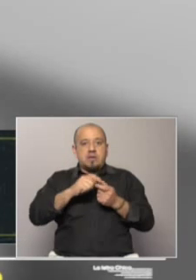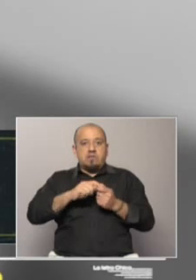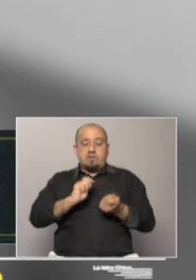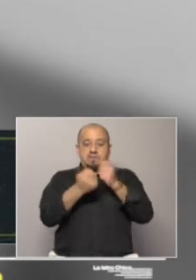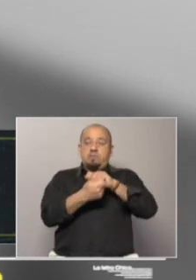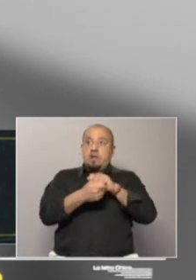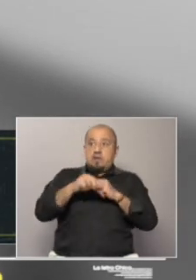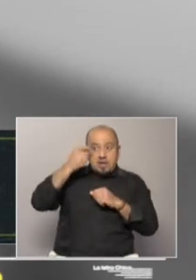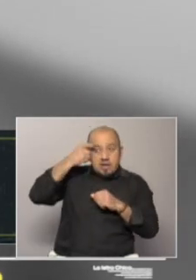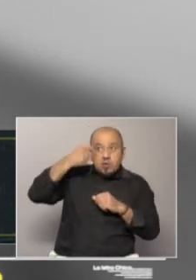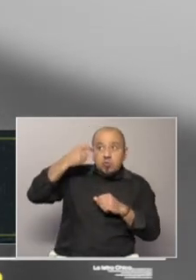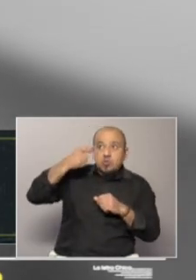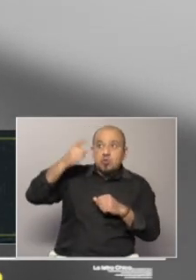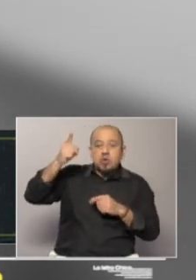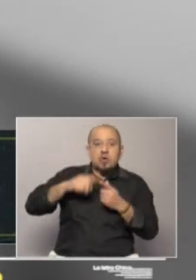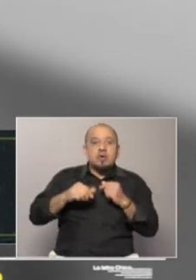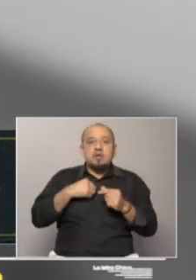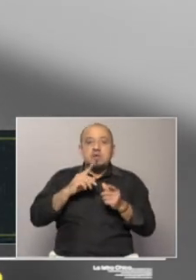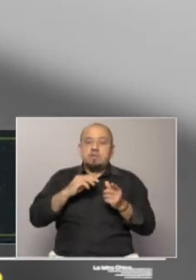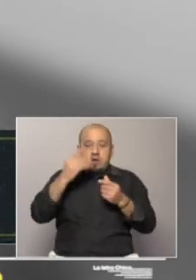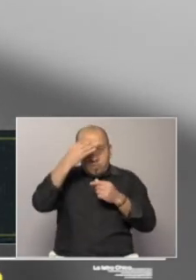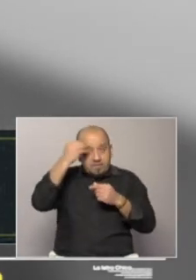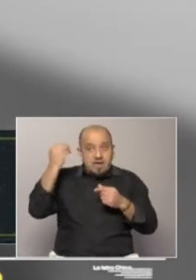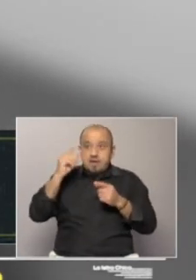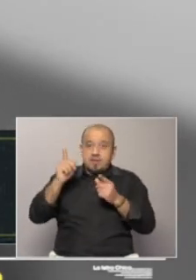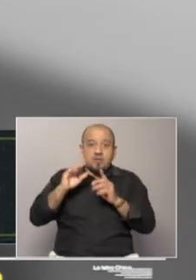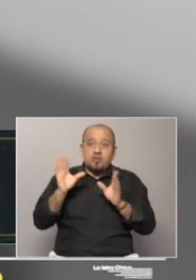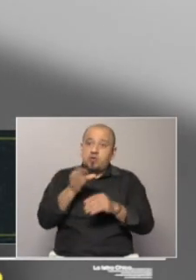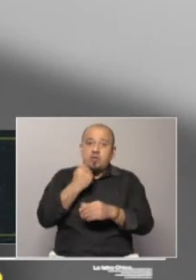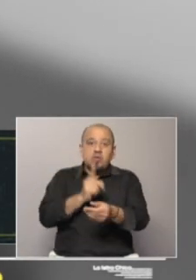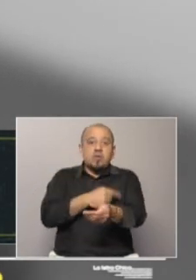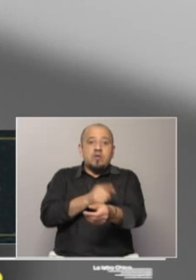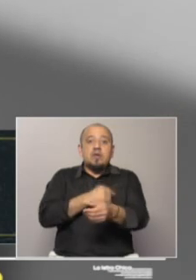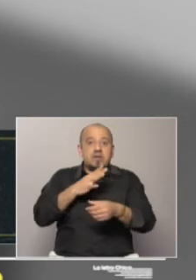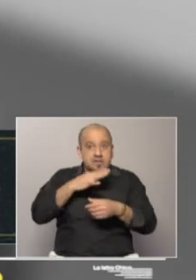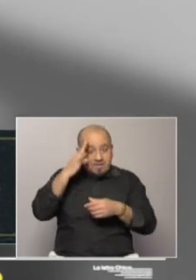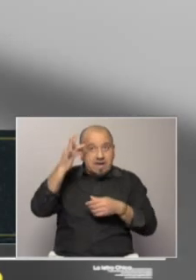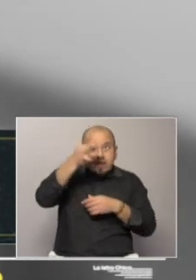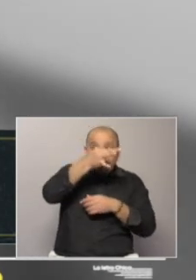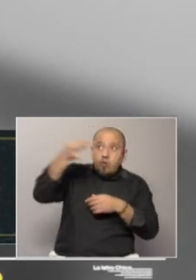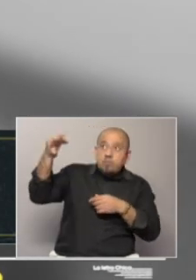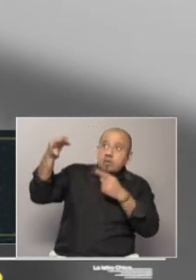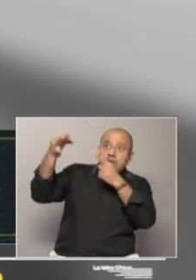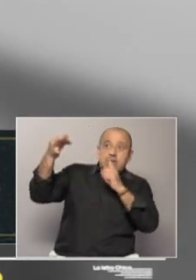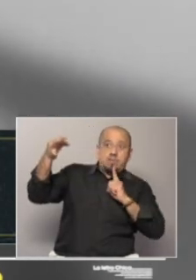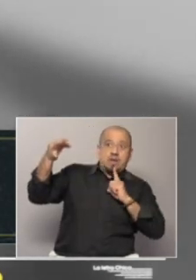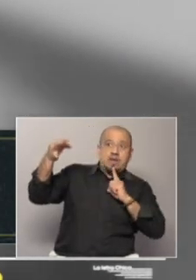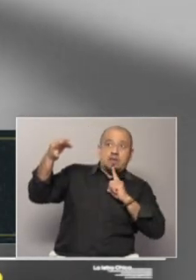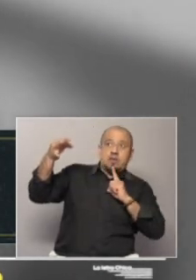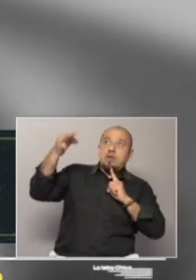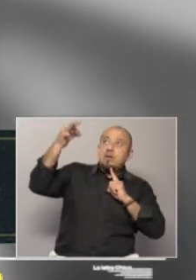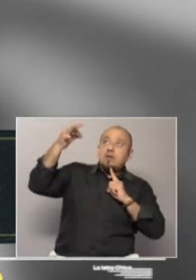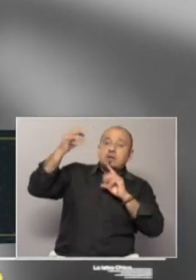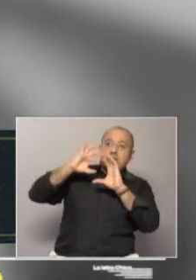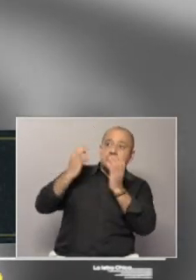rusos y toda la tradición se va a olvidar. ¿Saben que hay naves extraterrestres esperando en la ionósfera?